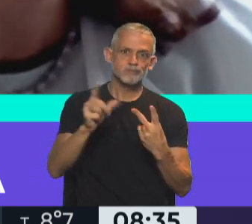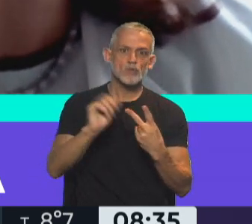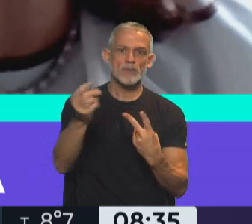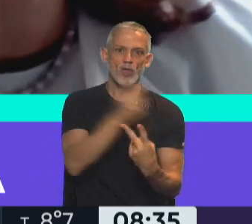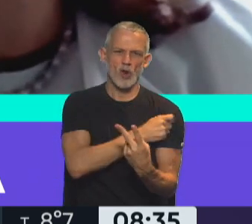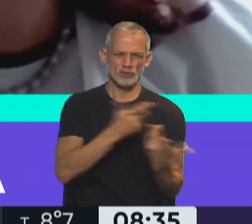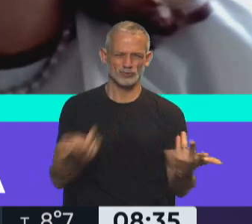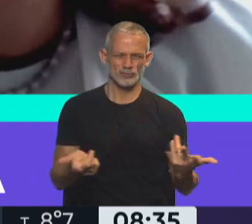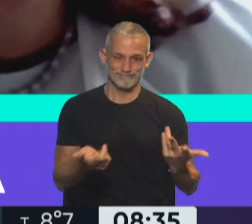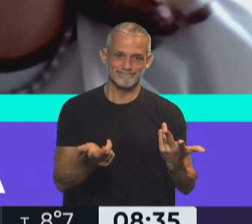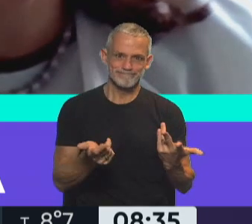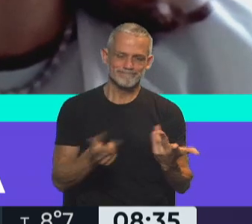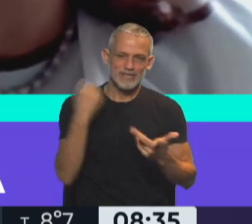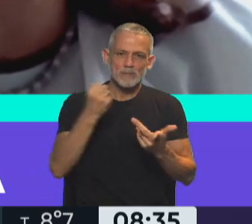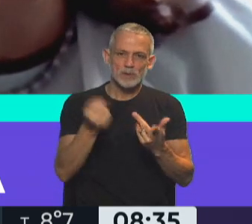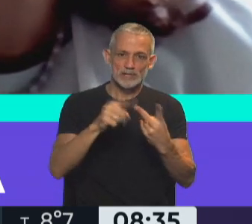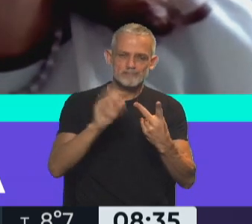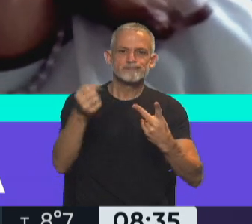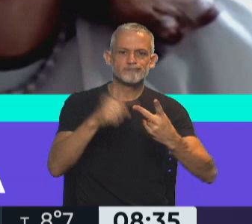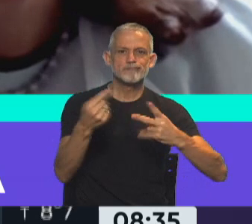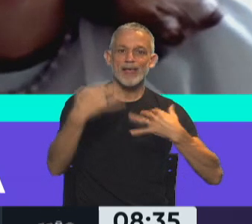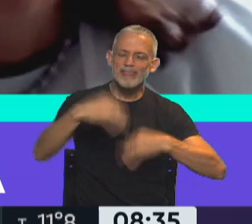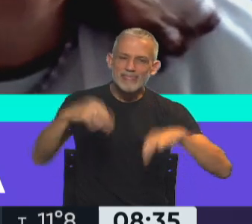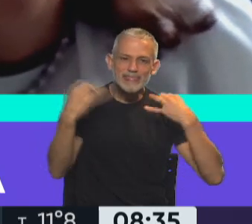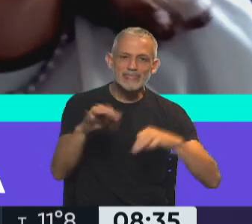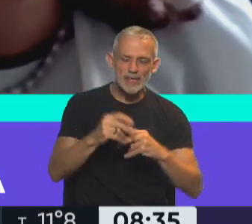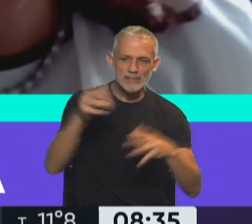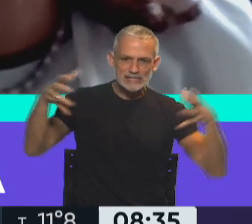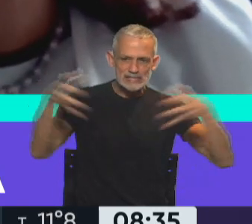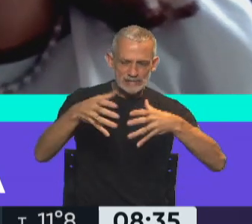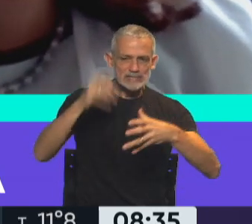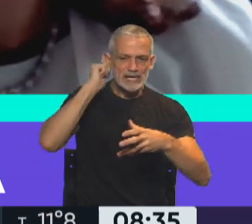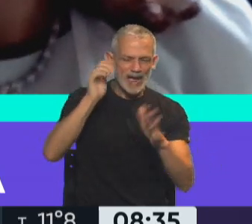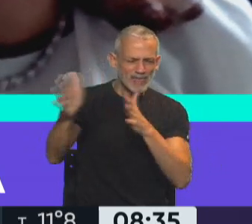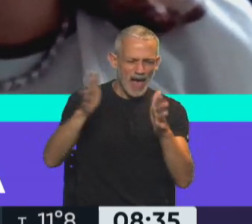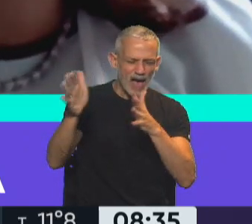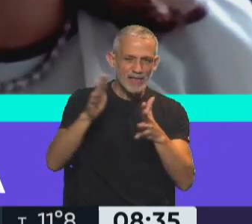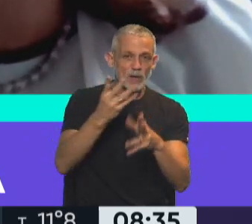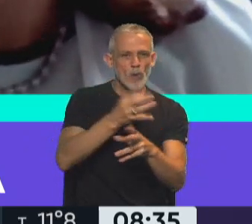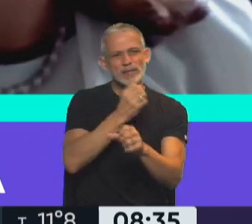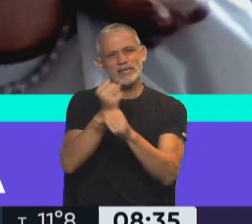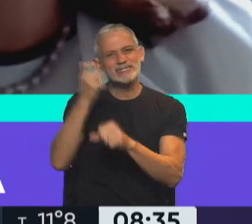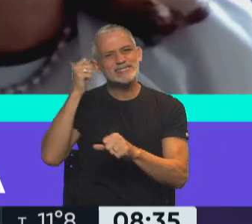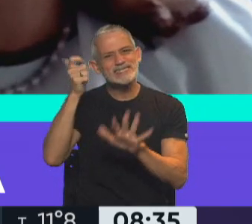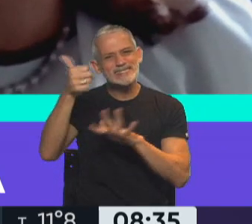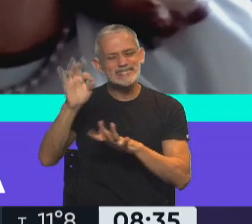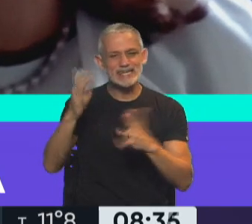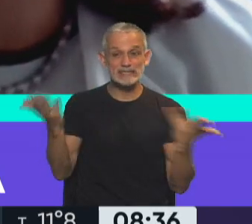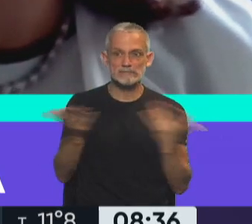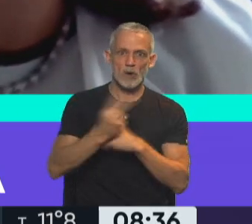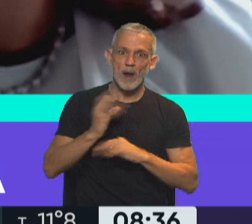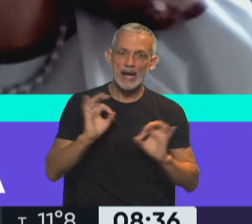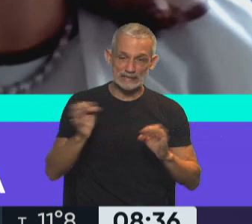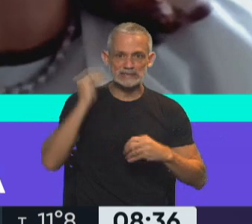Y esto es muy importante terminarlo, porque es un grupo que preocupa, ¿no es cierto? Si no está protegido,